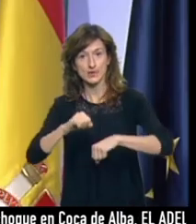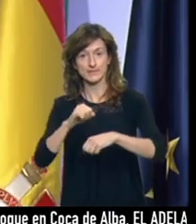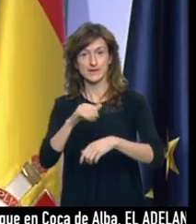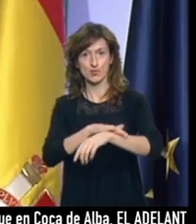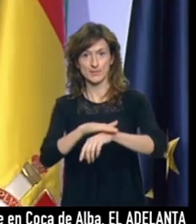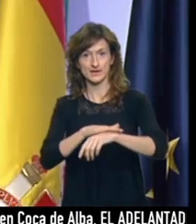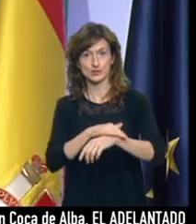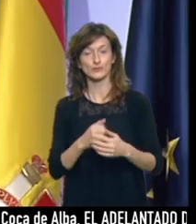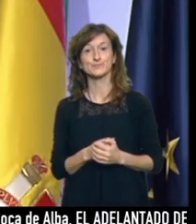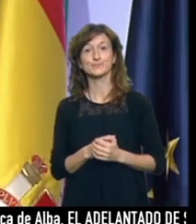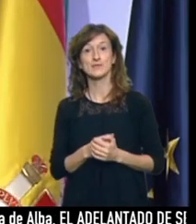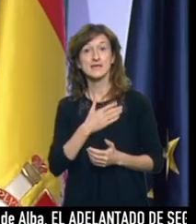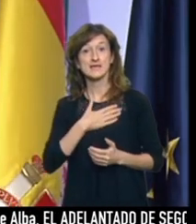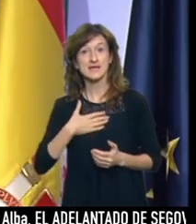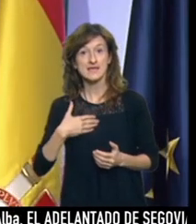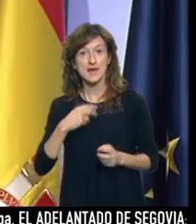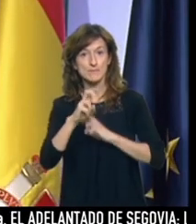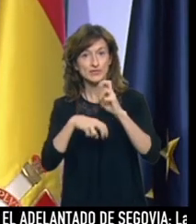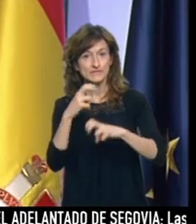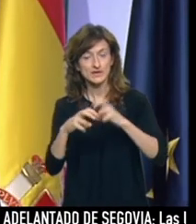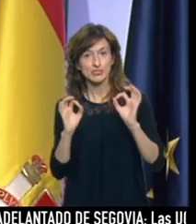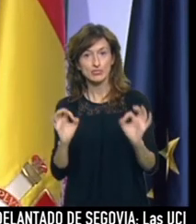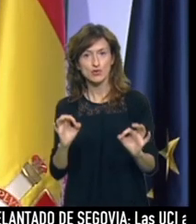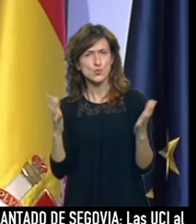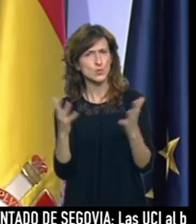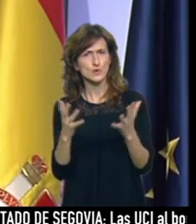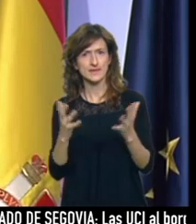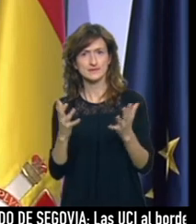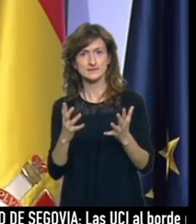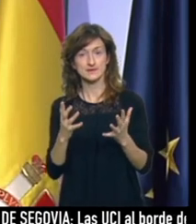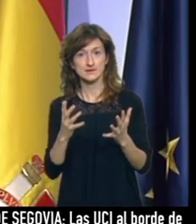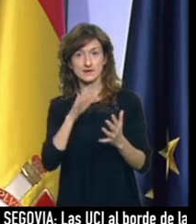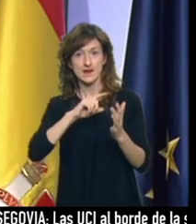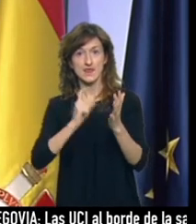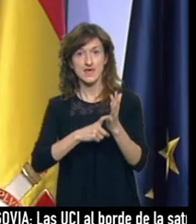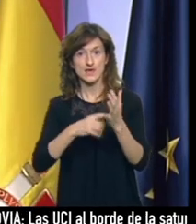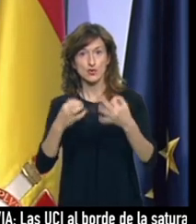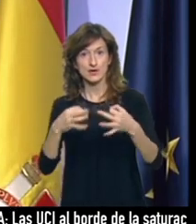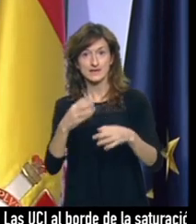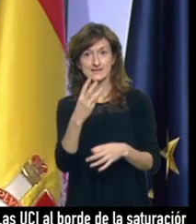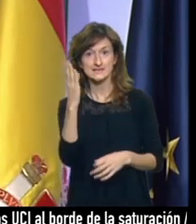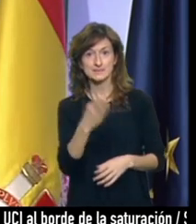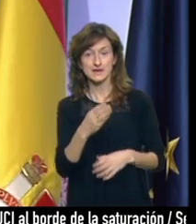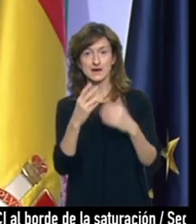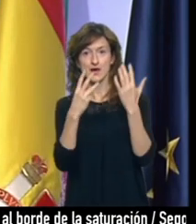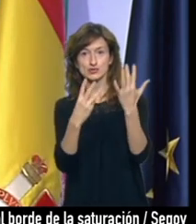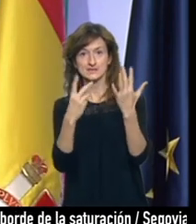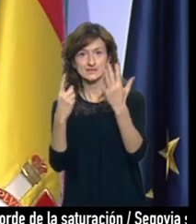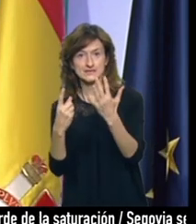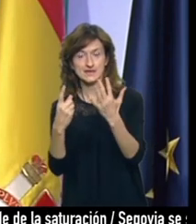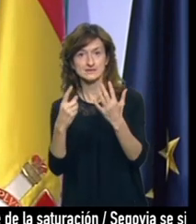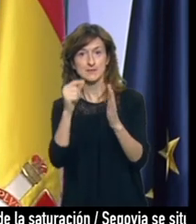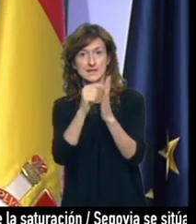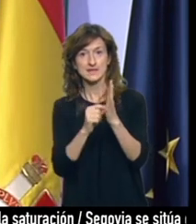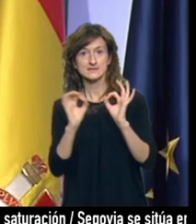Sería una modificación urgente de la Ley Orgánica 3/86 de